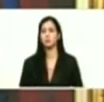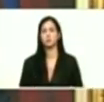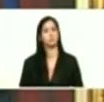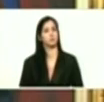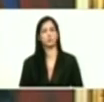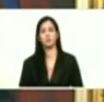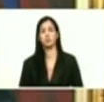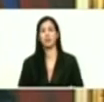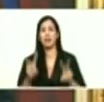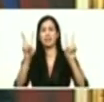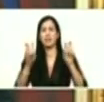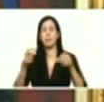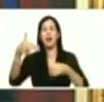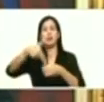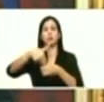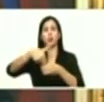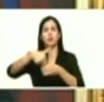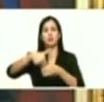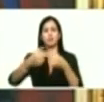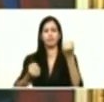el tema de la gasolina